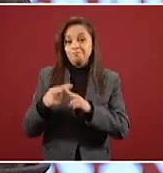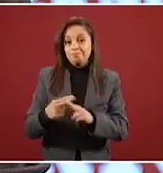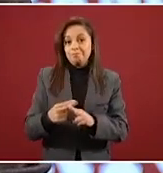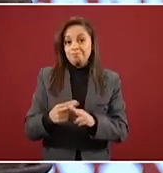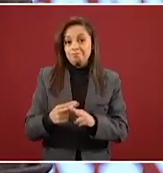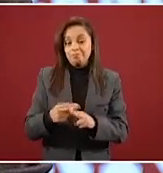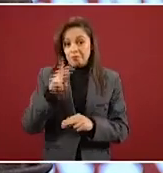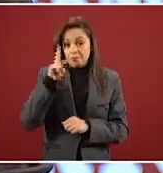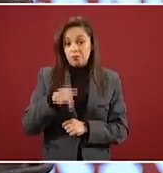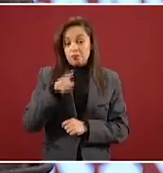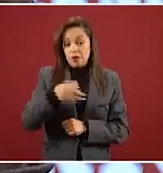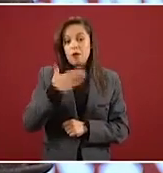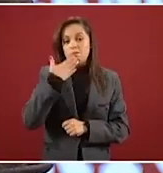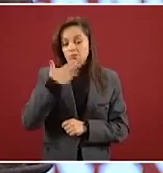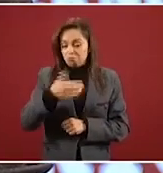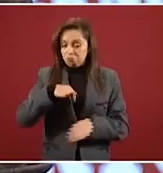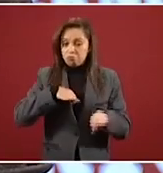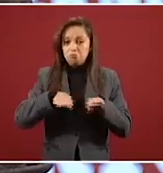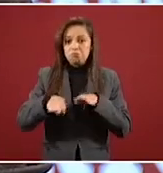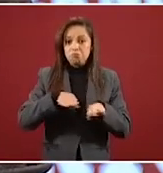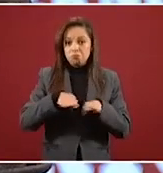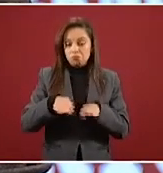buena periodista.